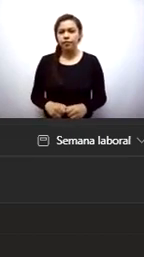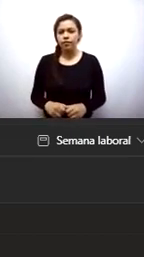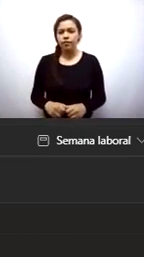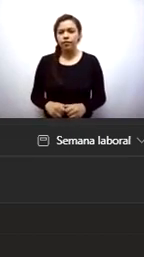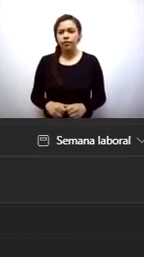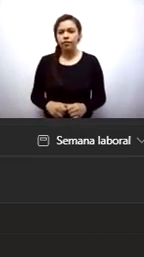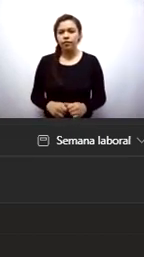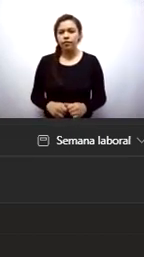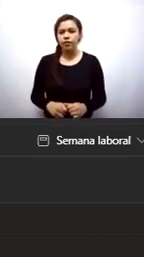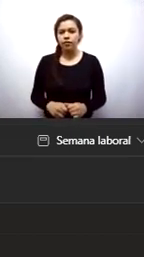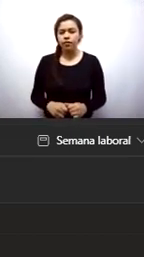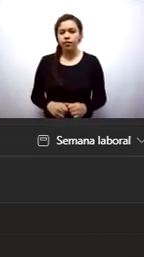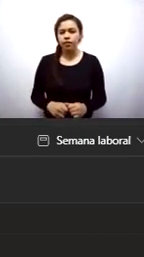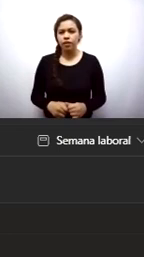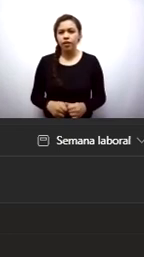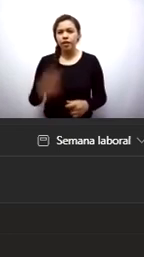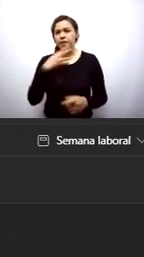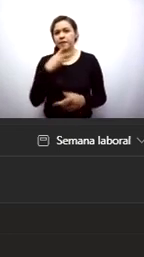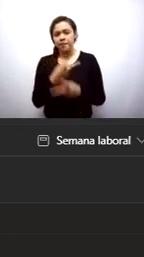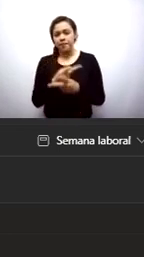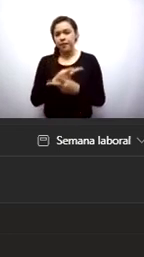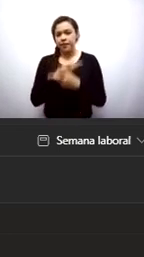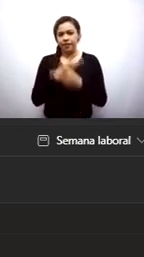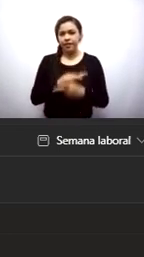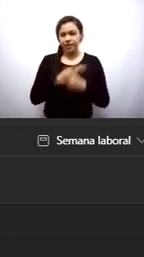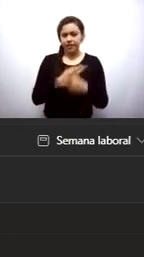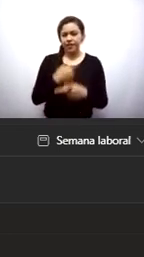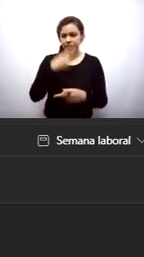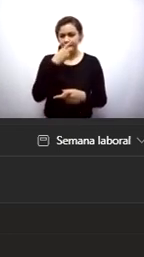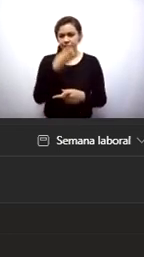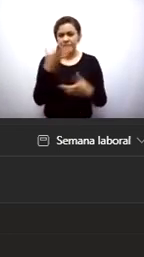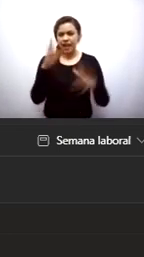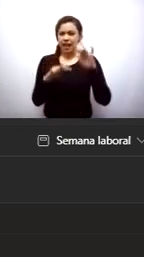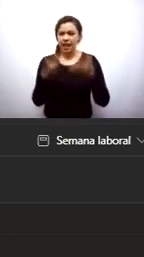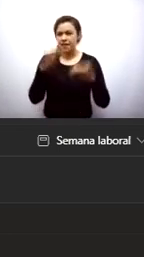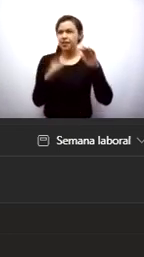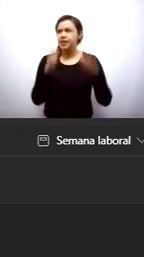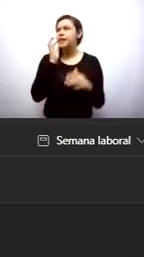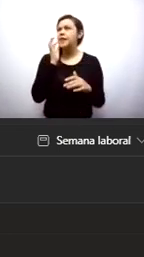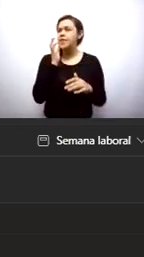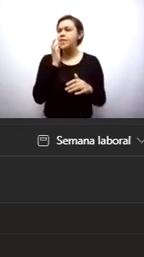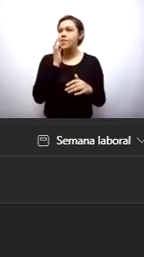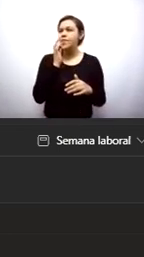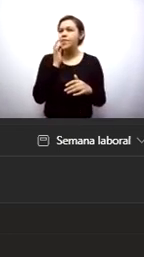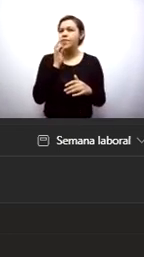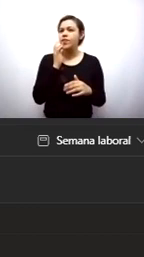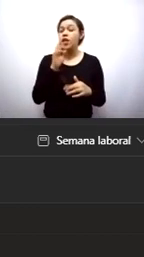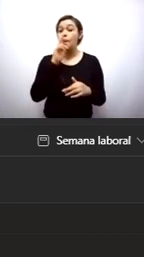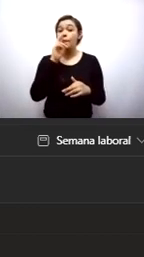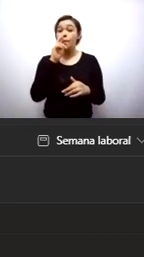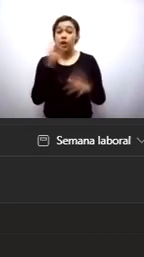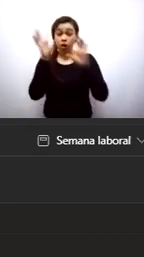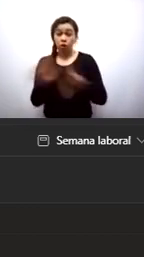Un poquito de paciencia porque, como les comento, de pronto no tenemos como los mejores equipos disponibles en